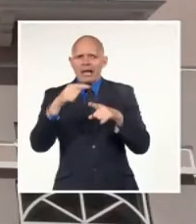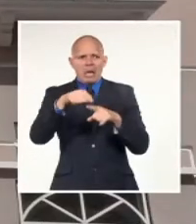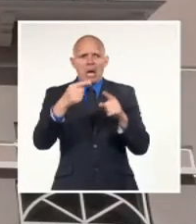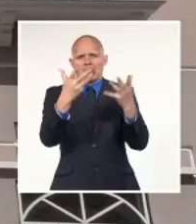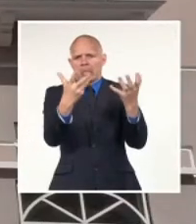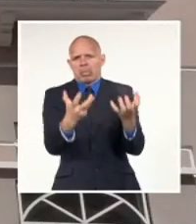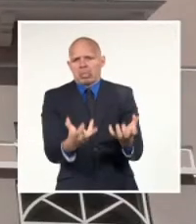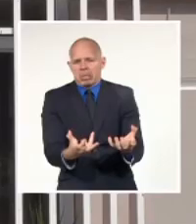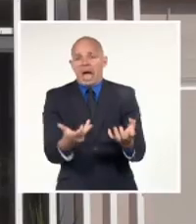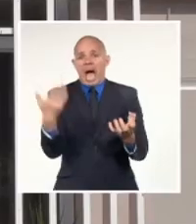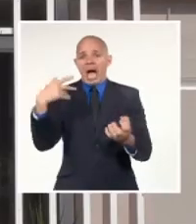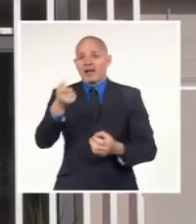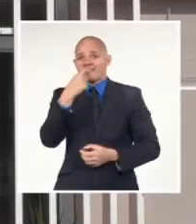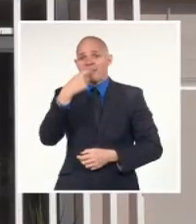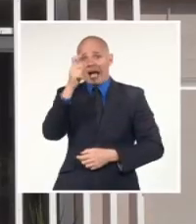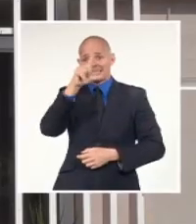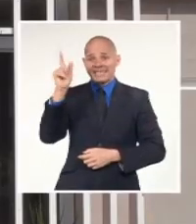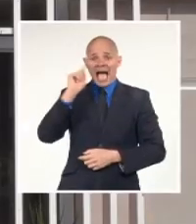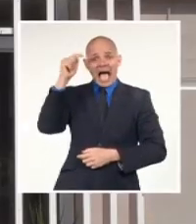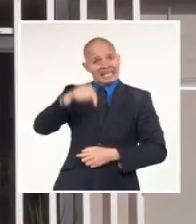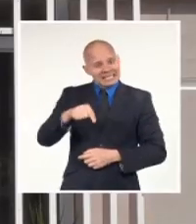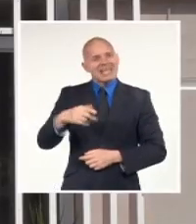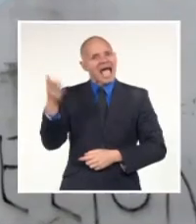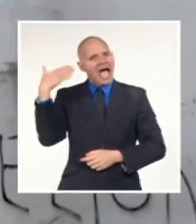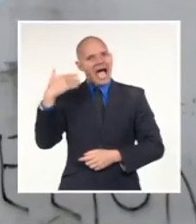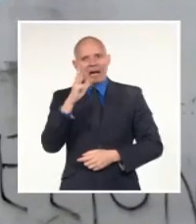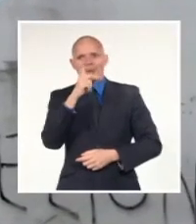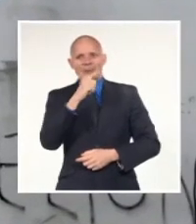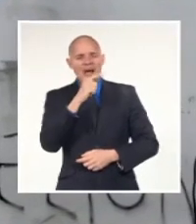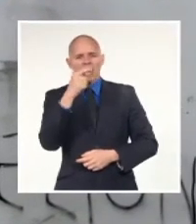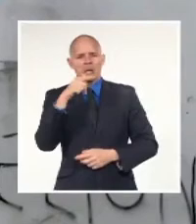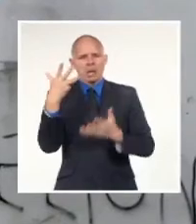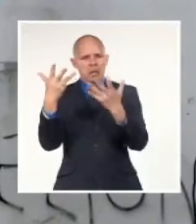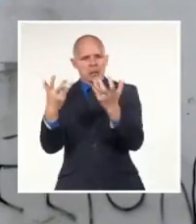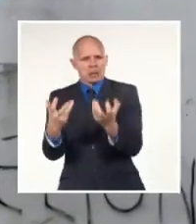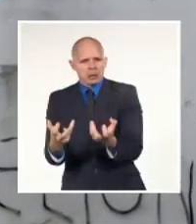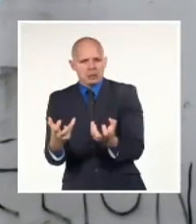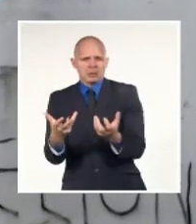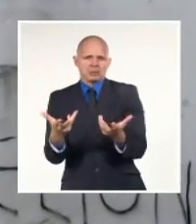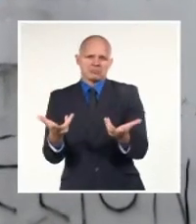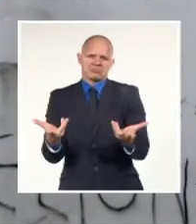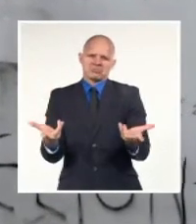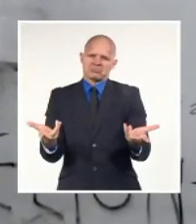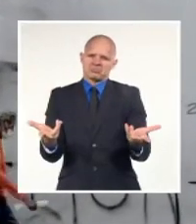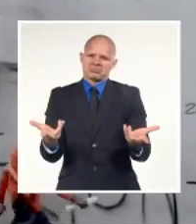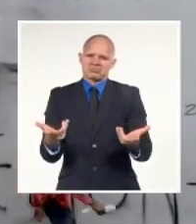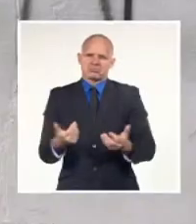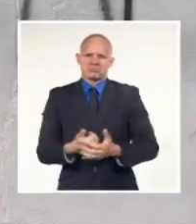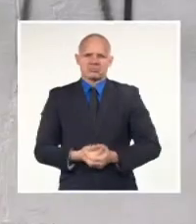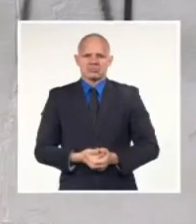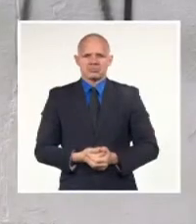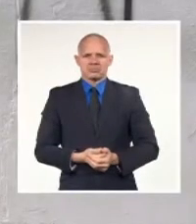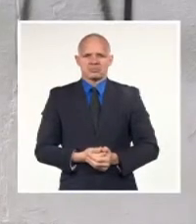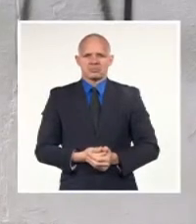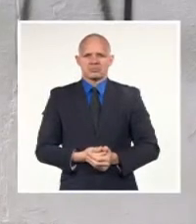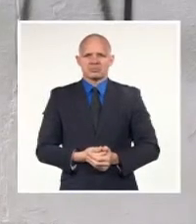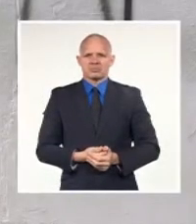farmacias, ¿cuántas farmacias boricuas de las comunidades han destruido? Que será capital todo puertorriqueño.